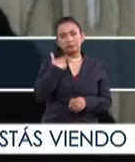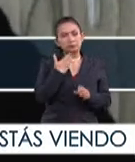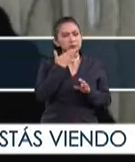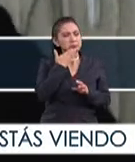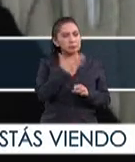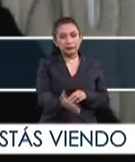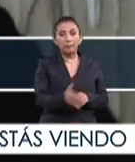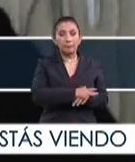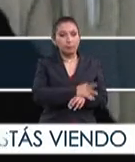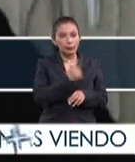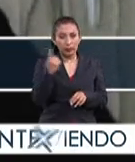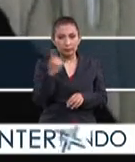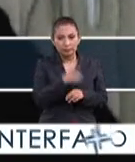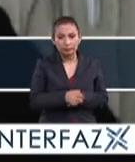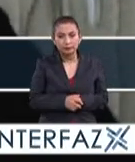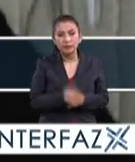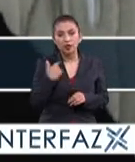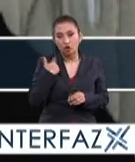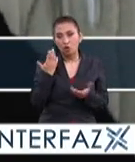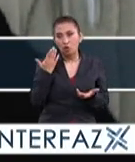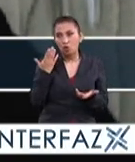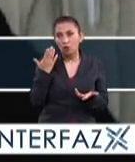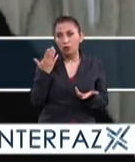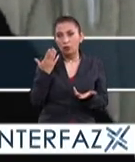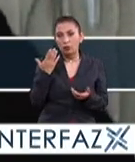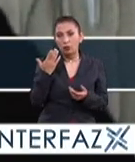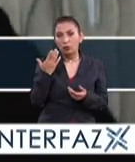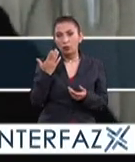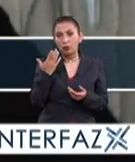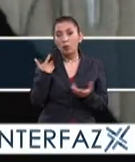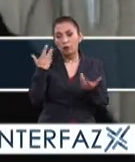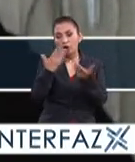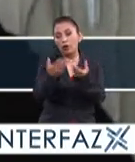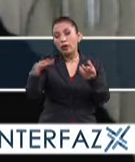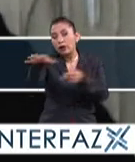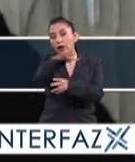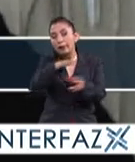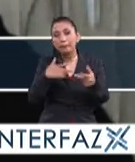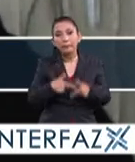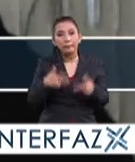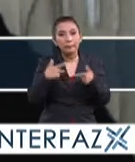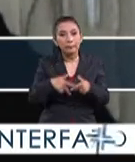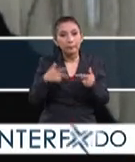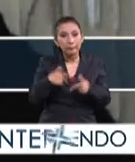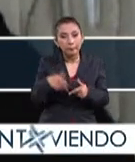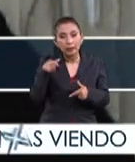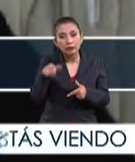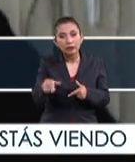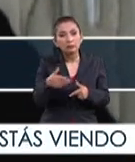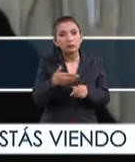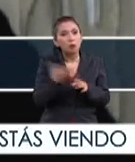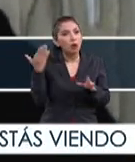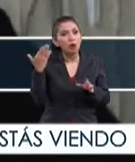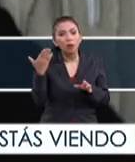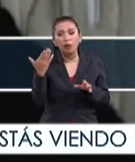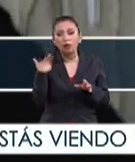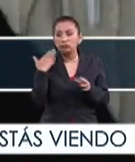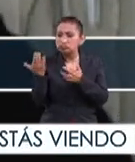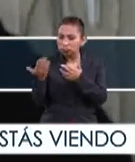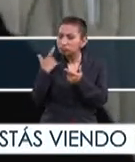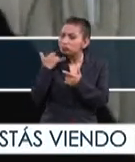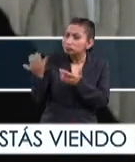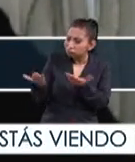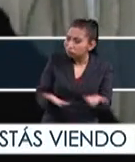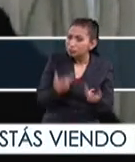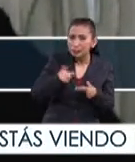súper buena porque me tocó estar con personas que eran muy bien, que recibían muy bien a